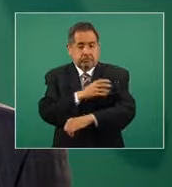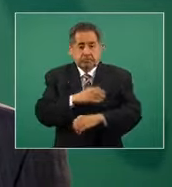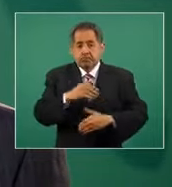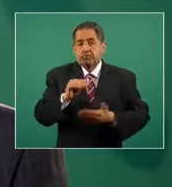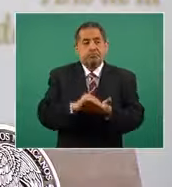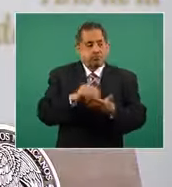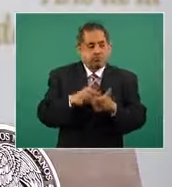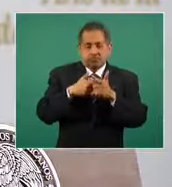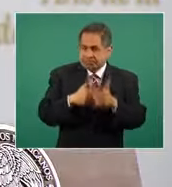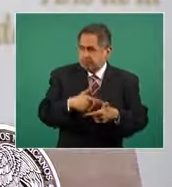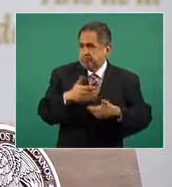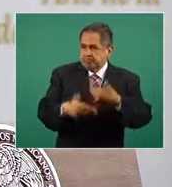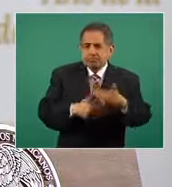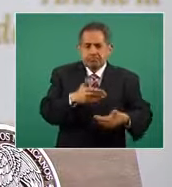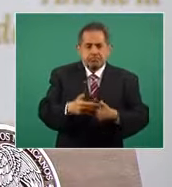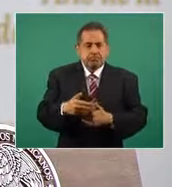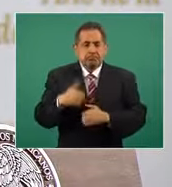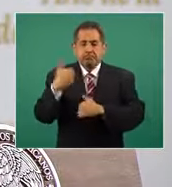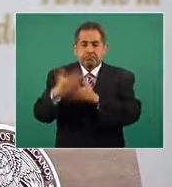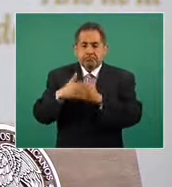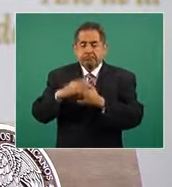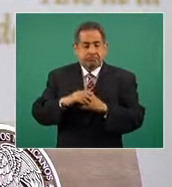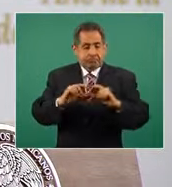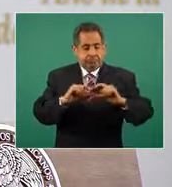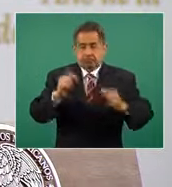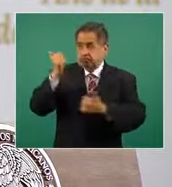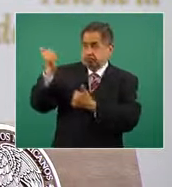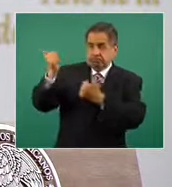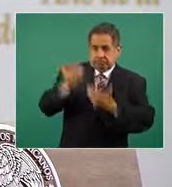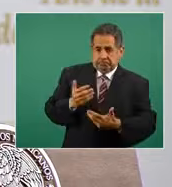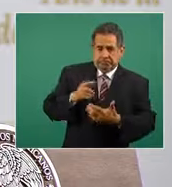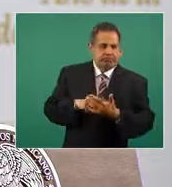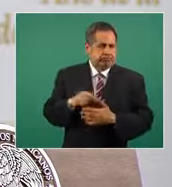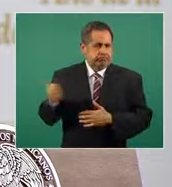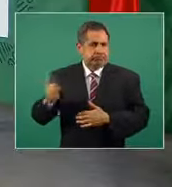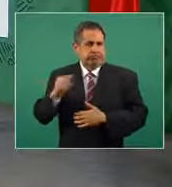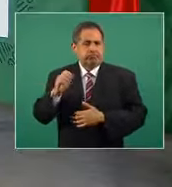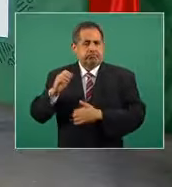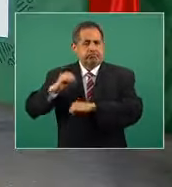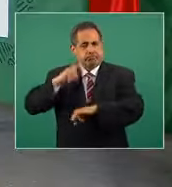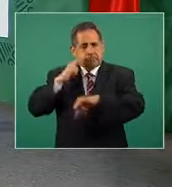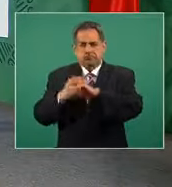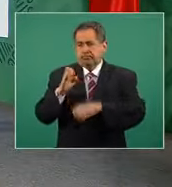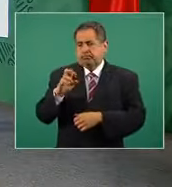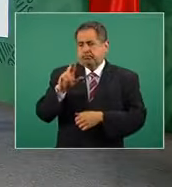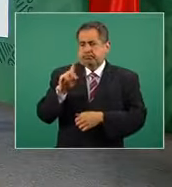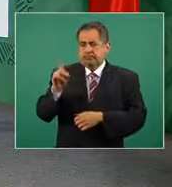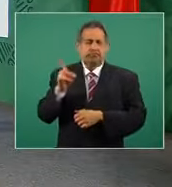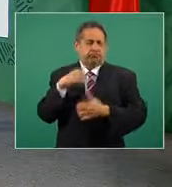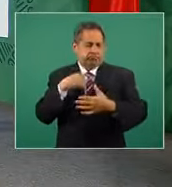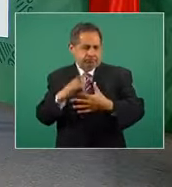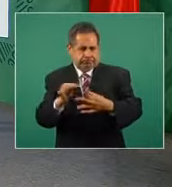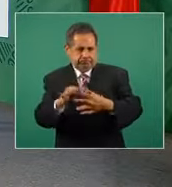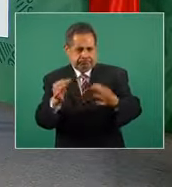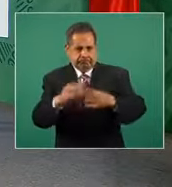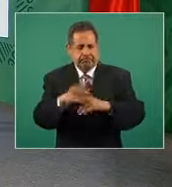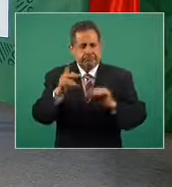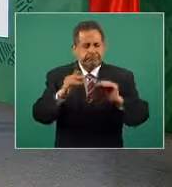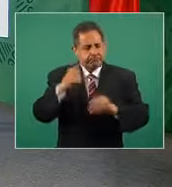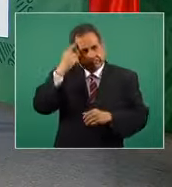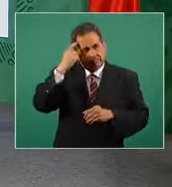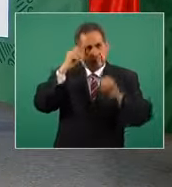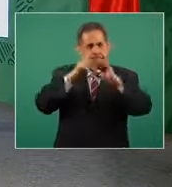tiempo y forma, y el abastecimiento de vacunas, que explicará enseguida el canciller Ebrard, nos permite también tener